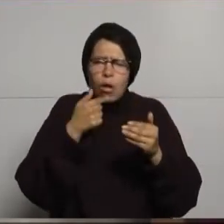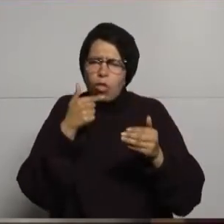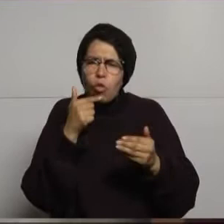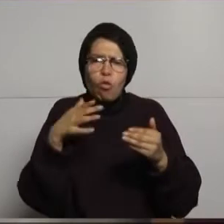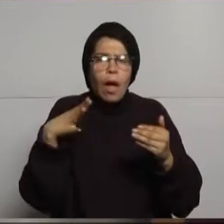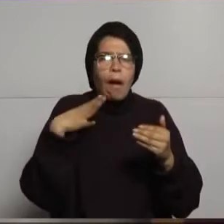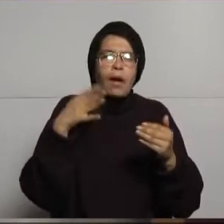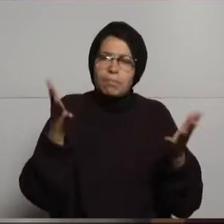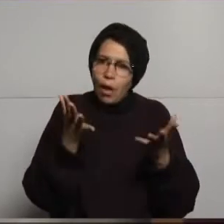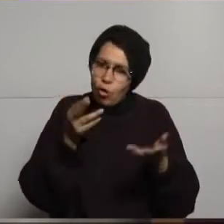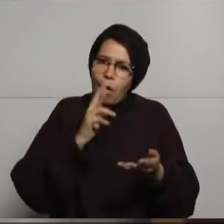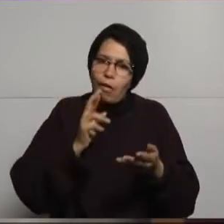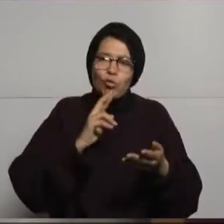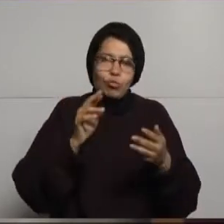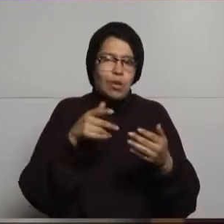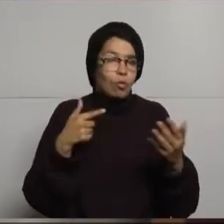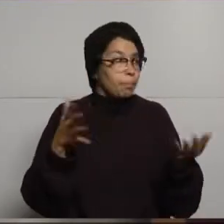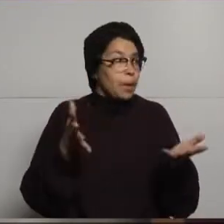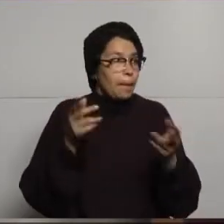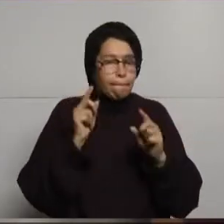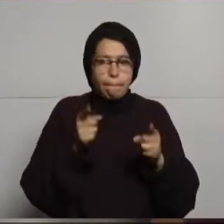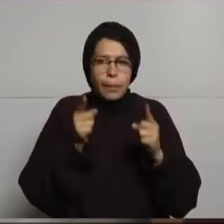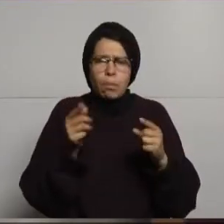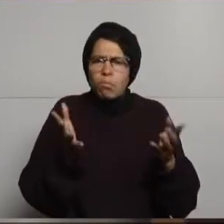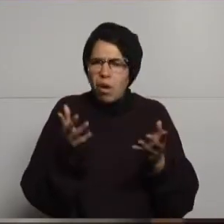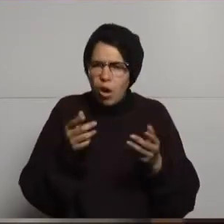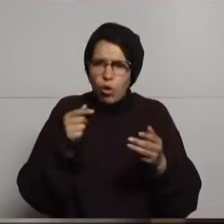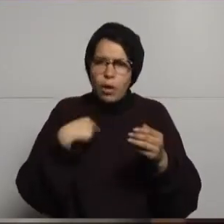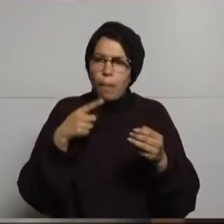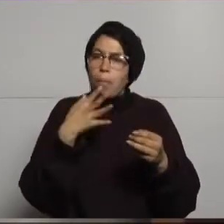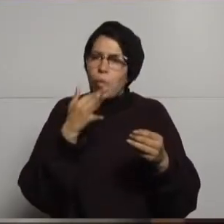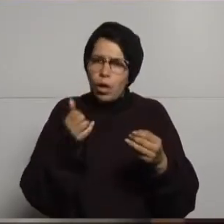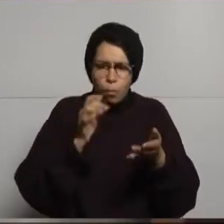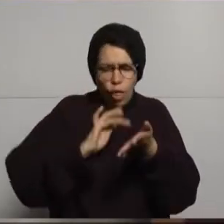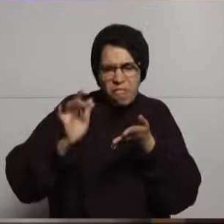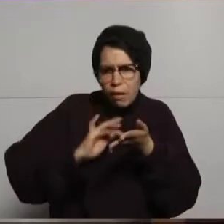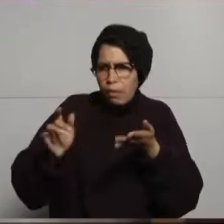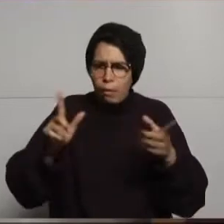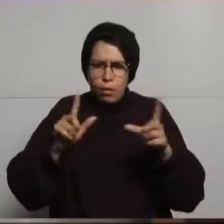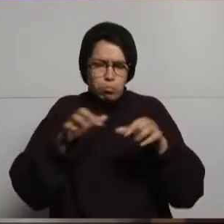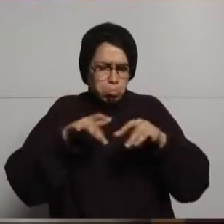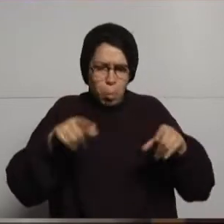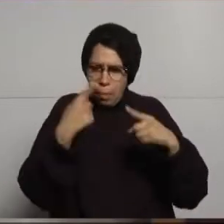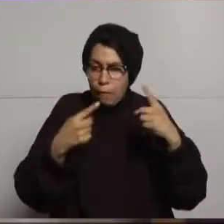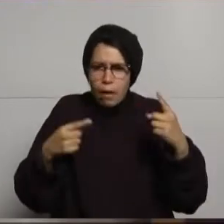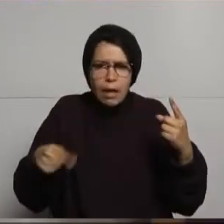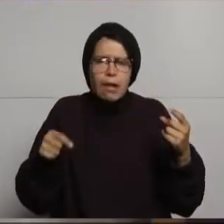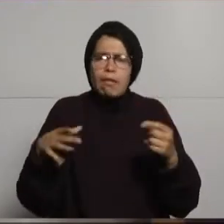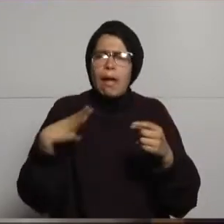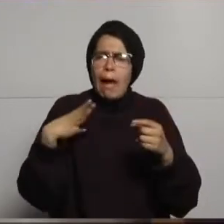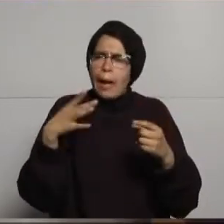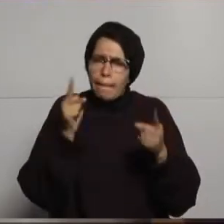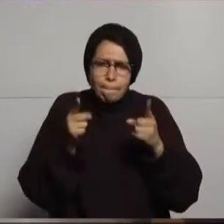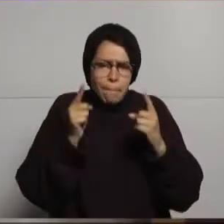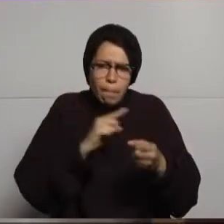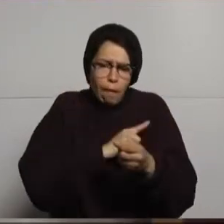es si la presencia digital tiene la misma fuerza que lo presencial. Paradójico que lo estemos preguntando en esta edición virtual, pero bueno, es